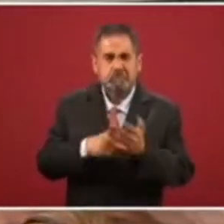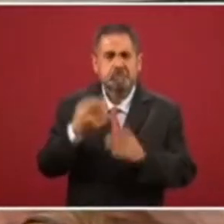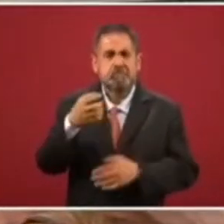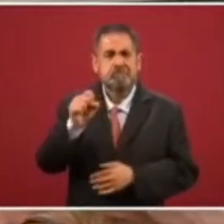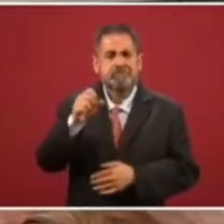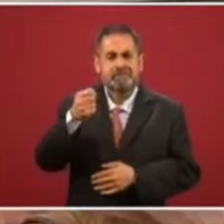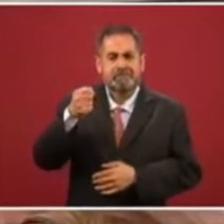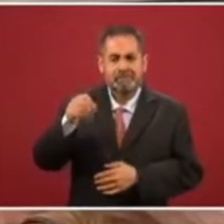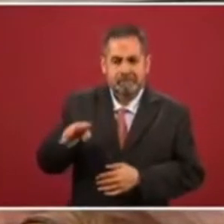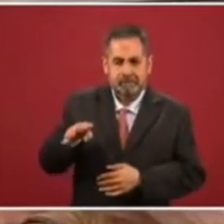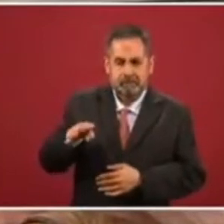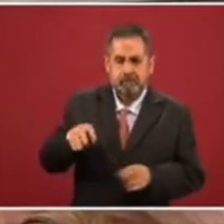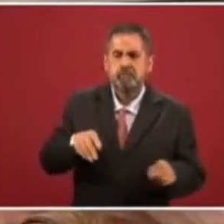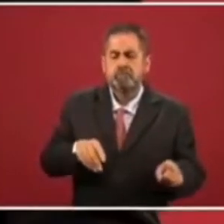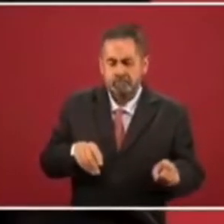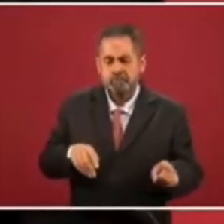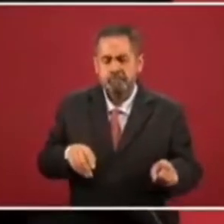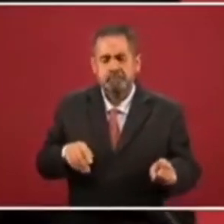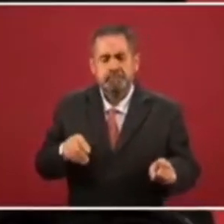después